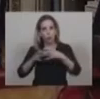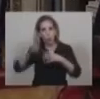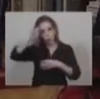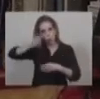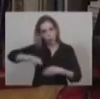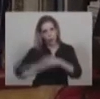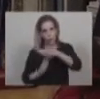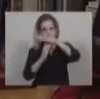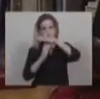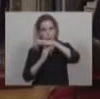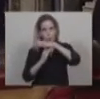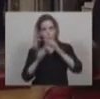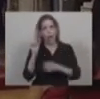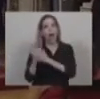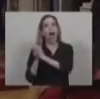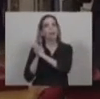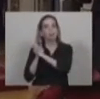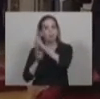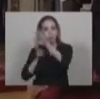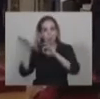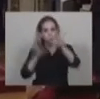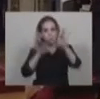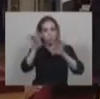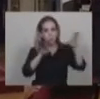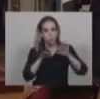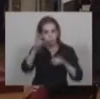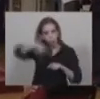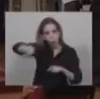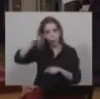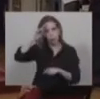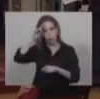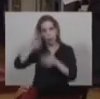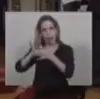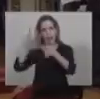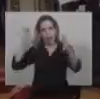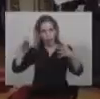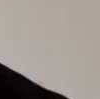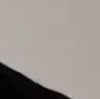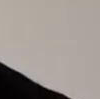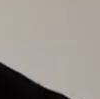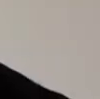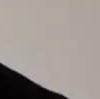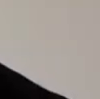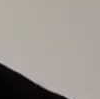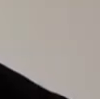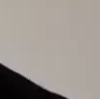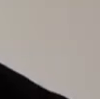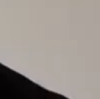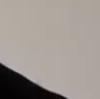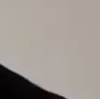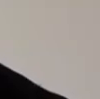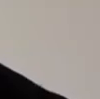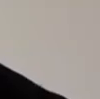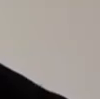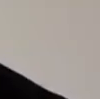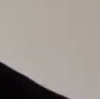Suprema. Y es aquí en donde más ha habido desinformación, que yo creo que algún interés hay, ¿no?,